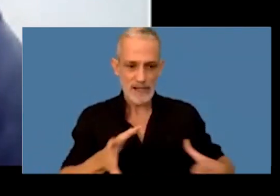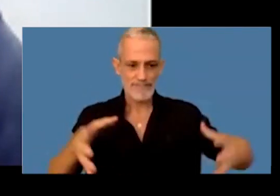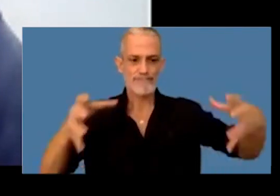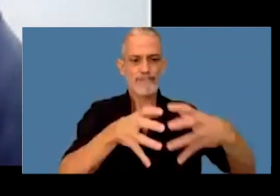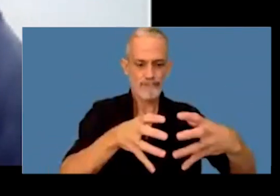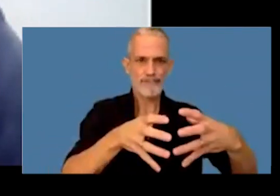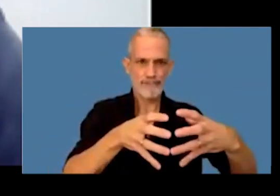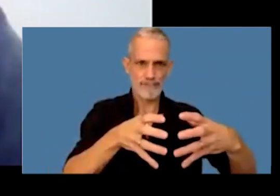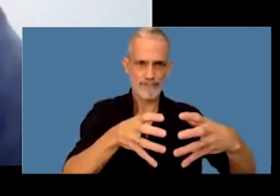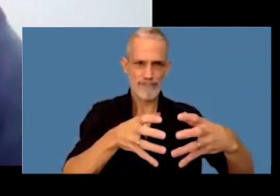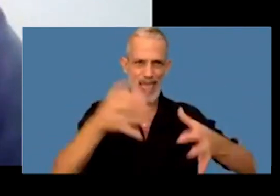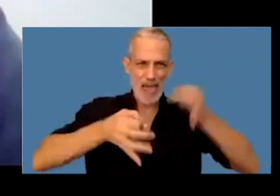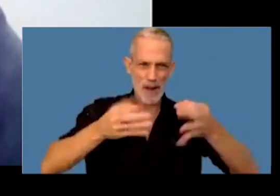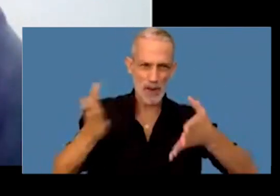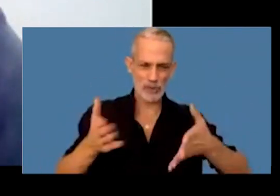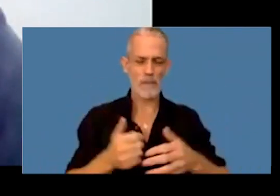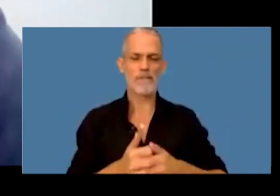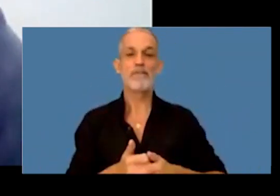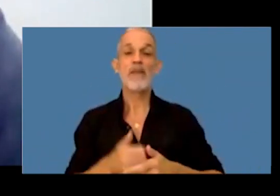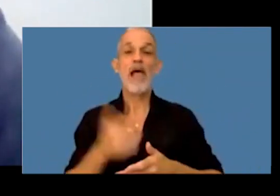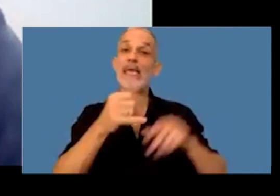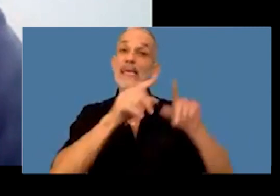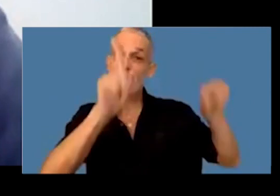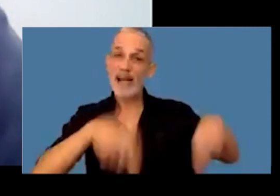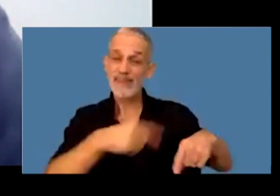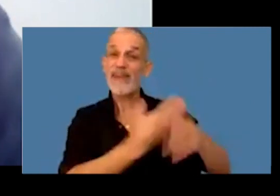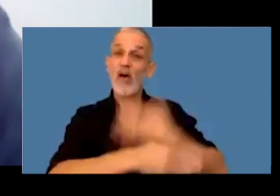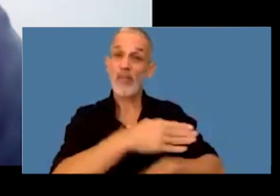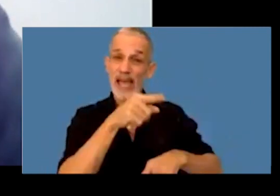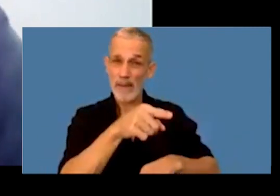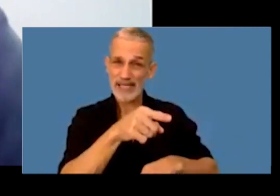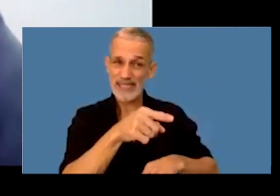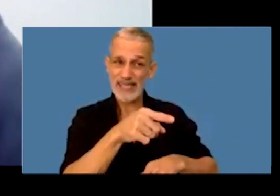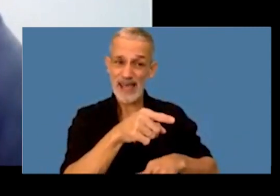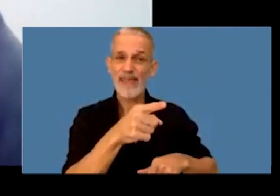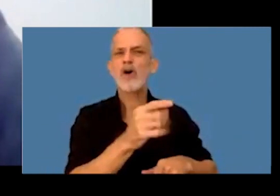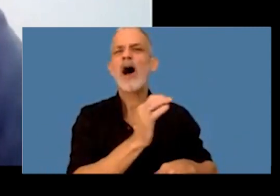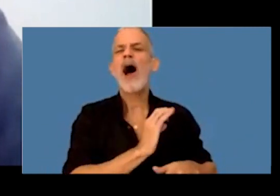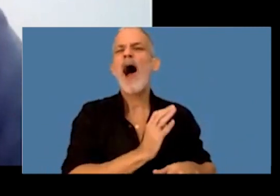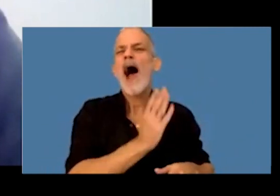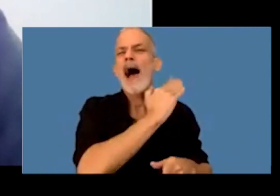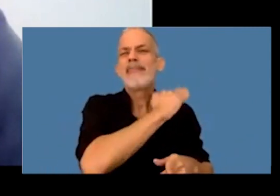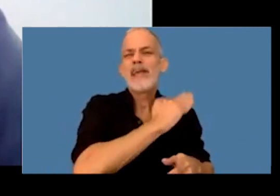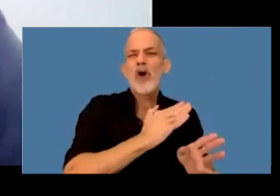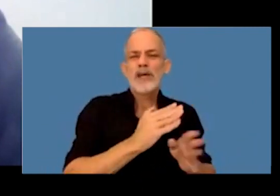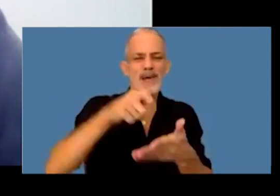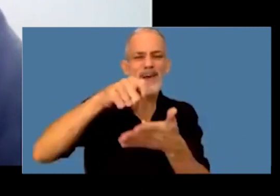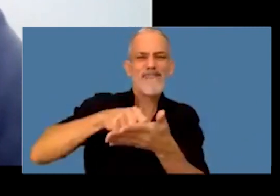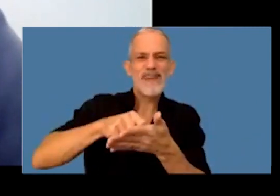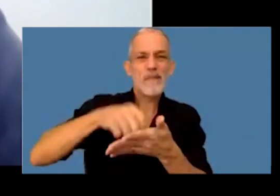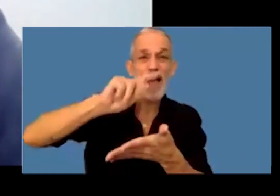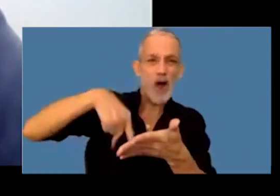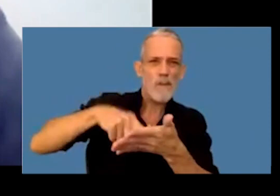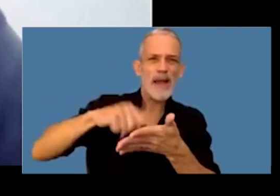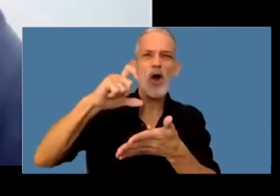jurisdicciones. Hay certificados de discapacidad que son anteriores a la firma del convenio del Certificado Único